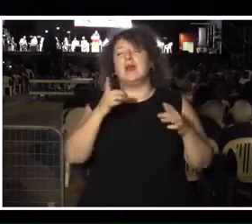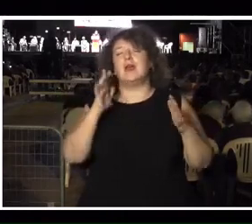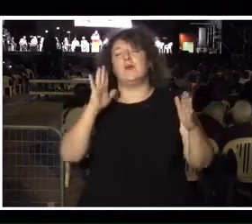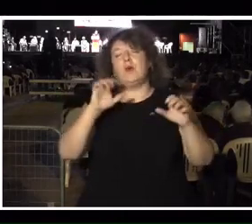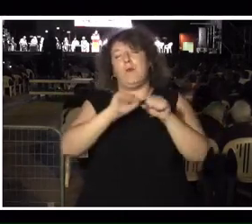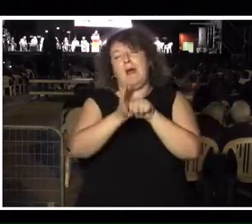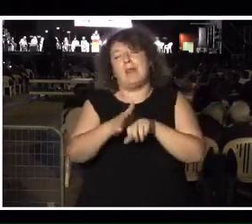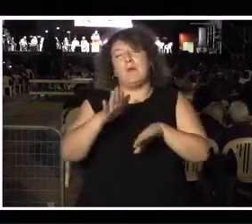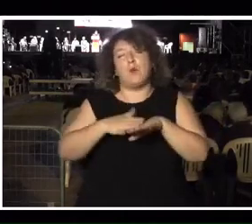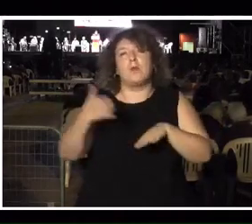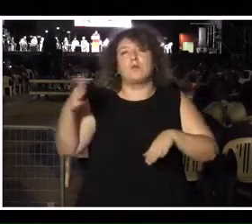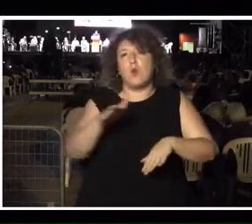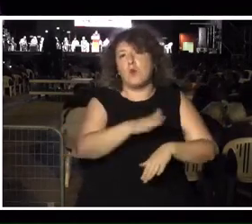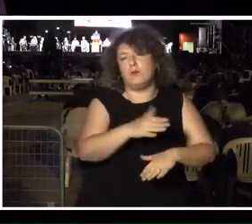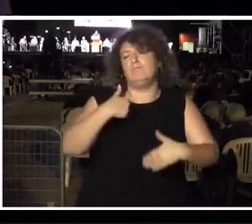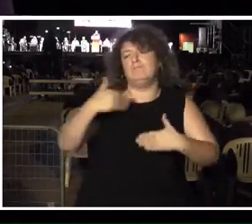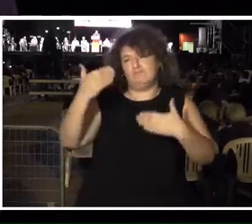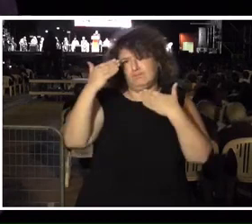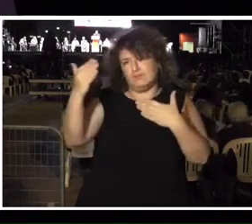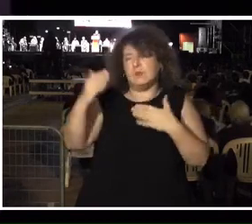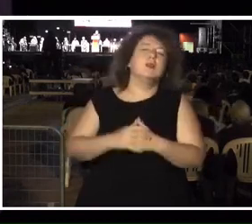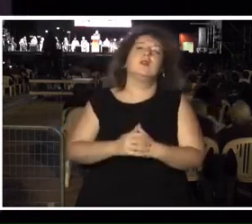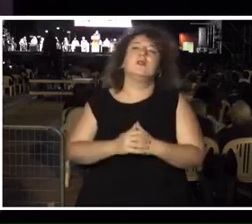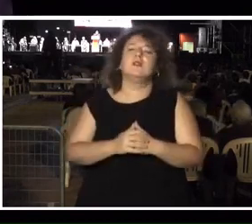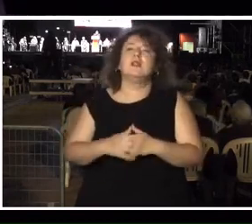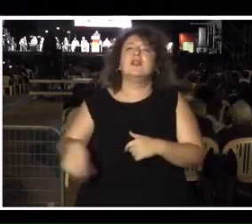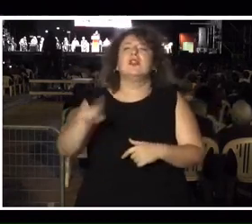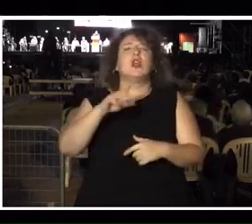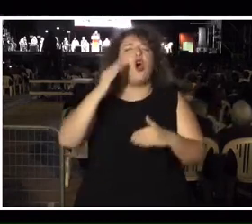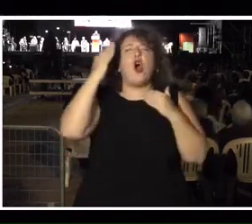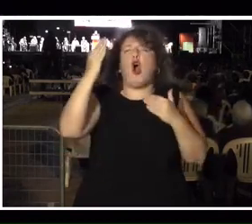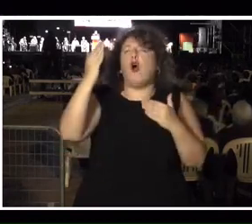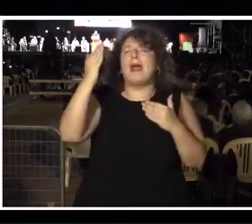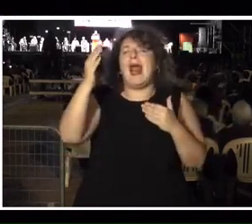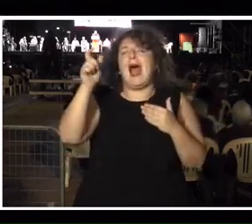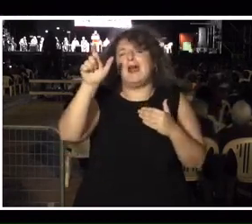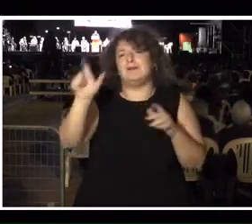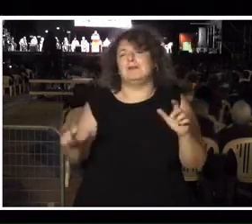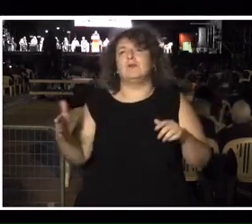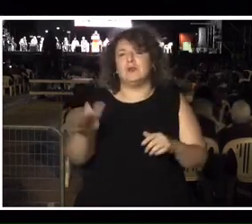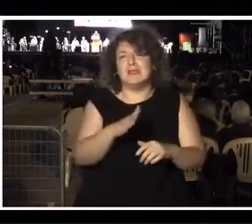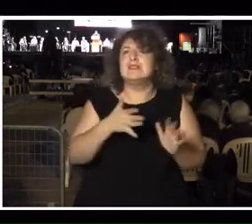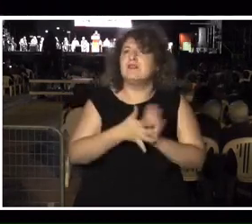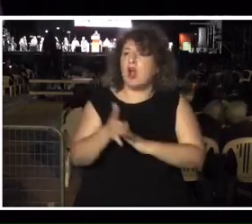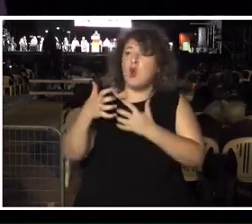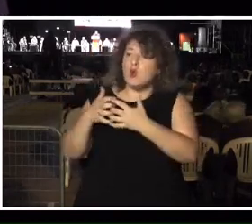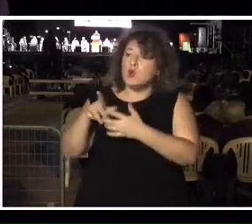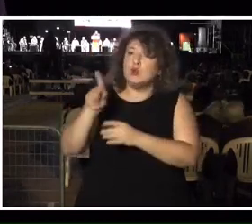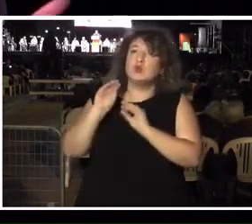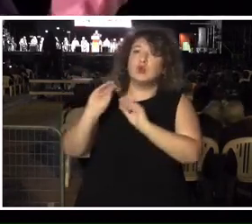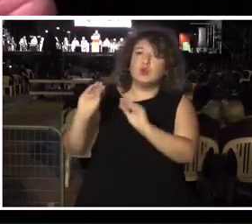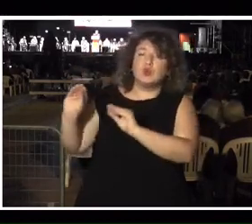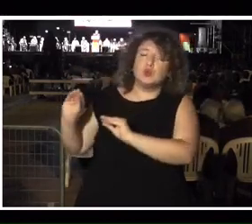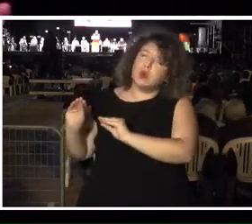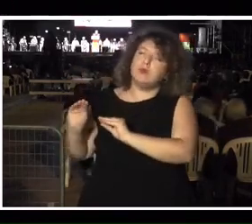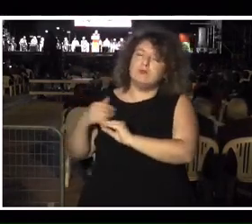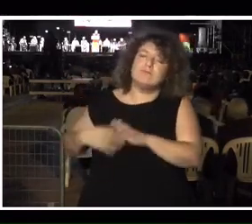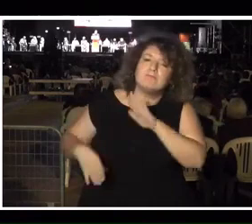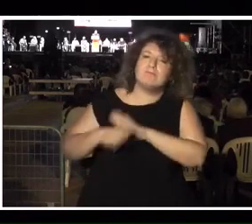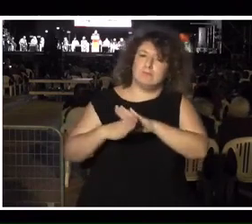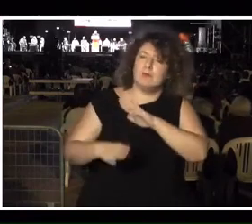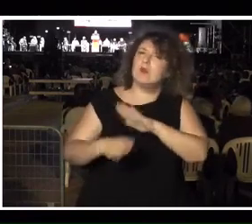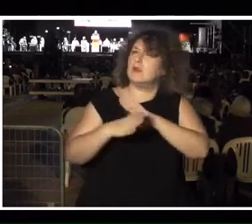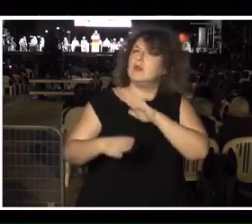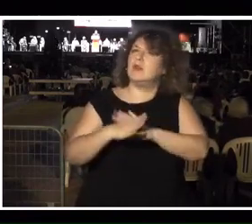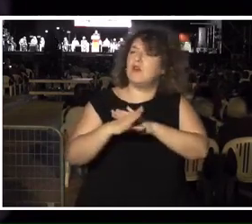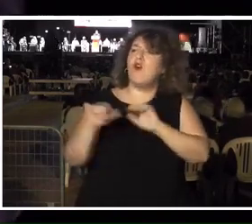pandemia y recordar que el mayor homenaje debe ser y será continuar su lucha con la misma